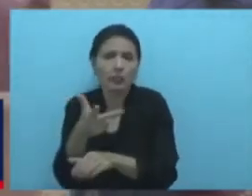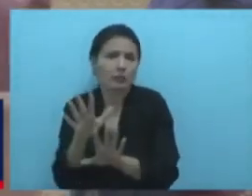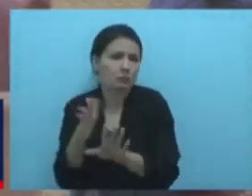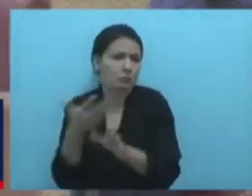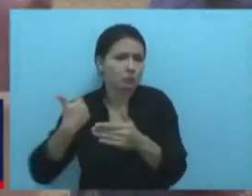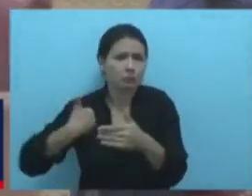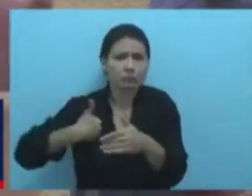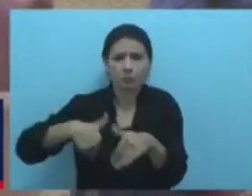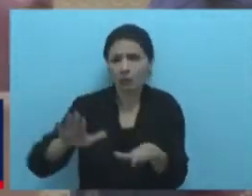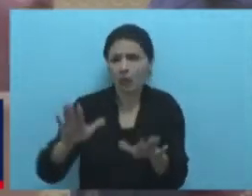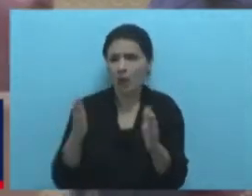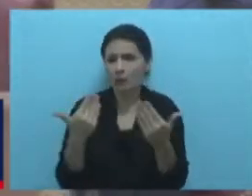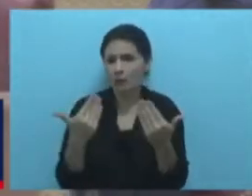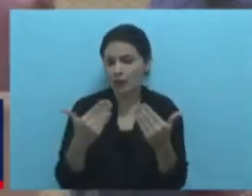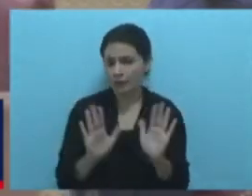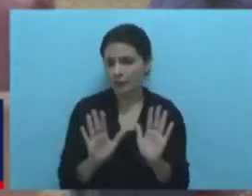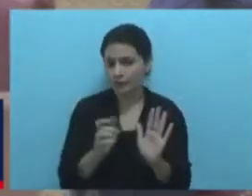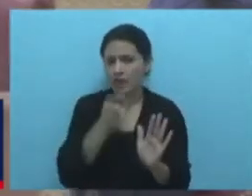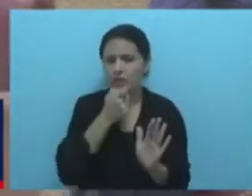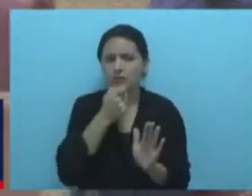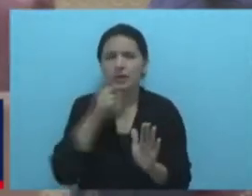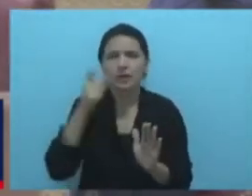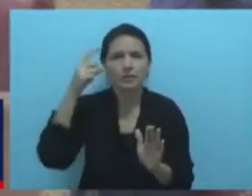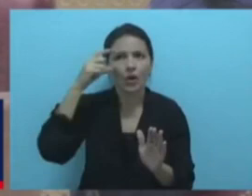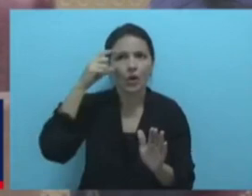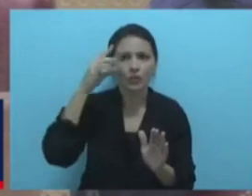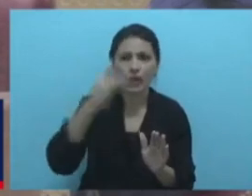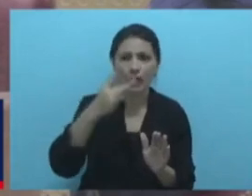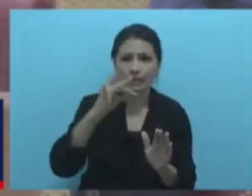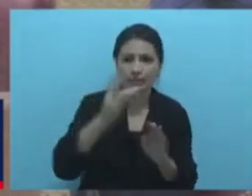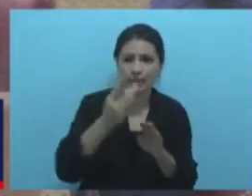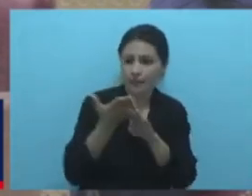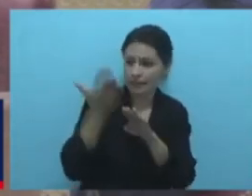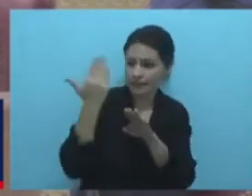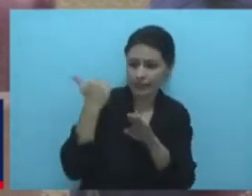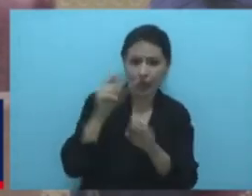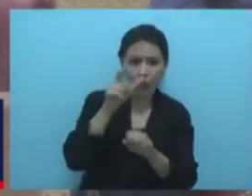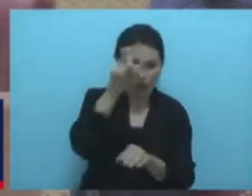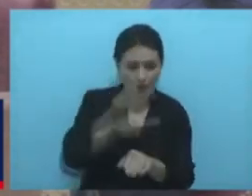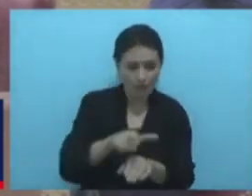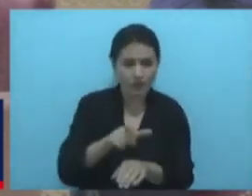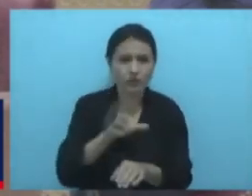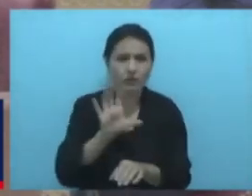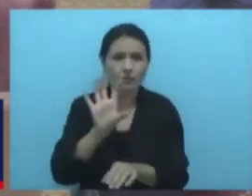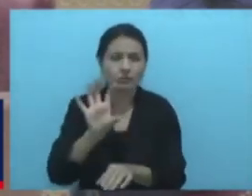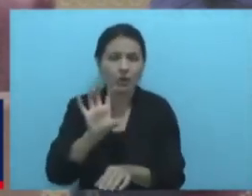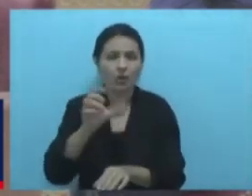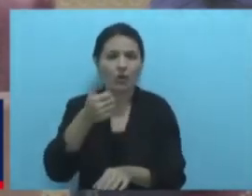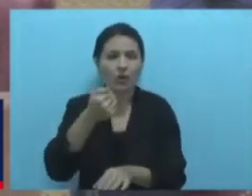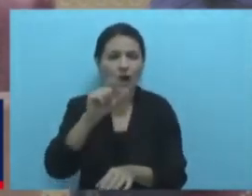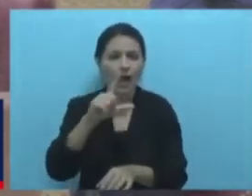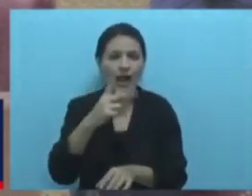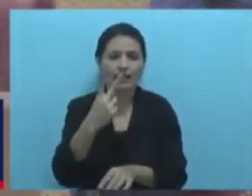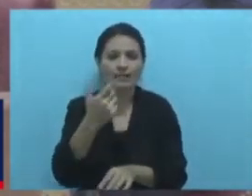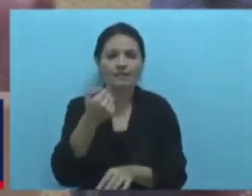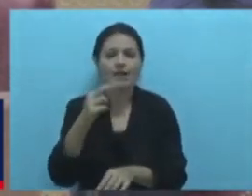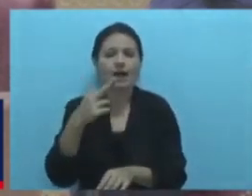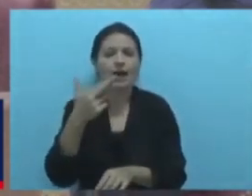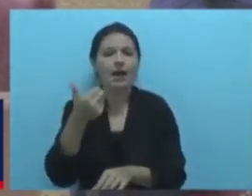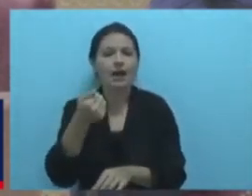el otro gran asesino empresario narco Esteban lindor Alvarado se iba a escapar en helicóptero